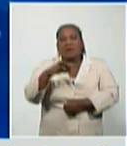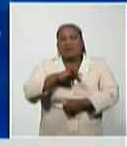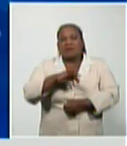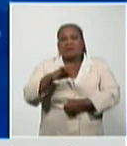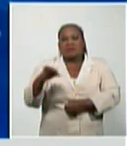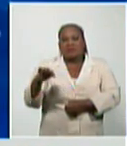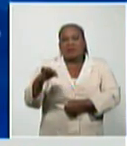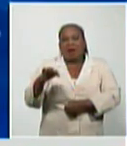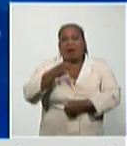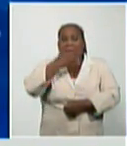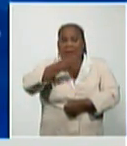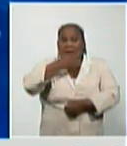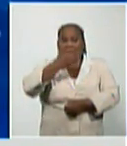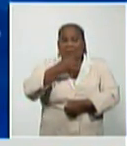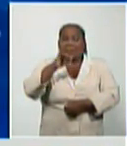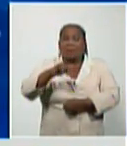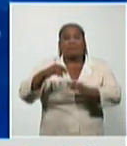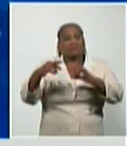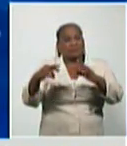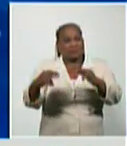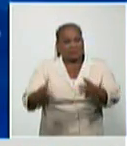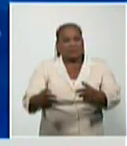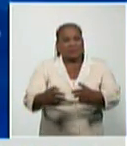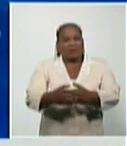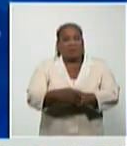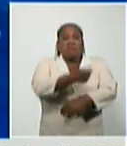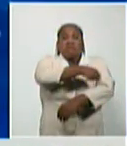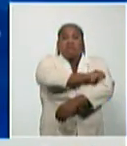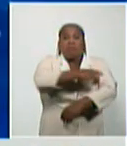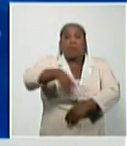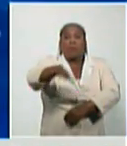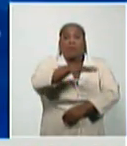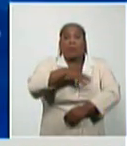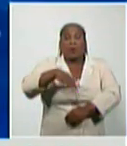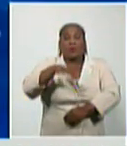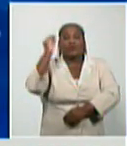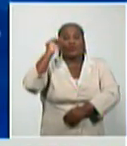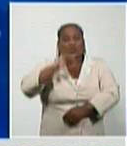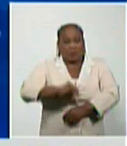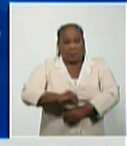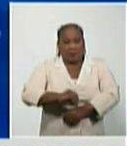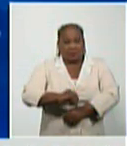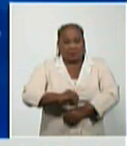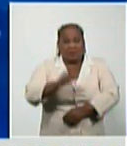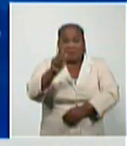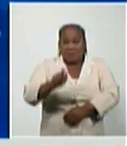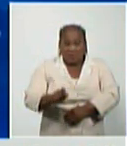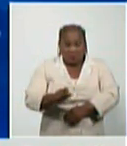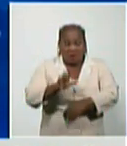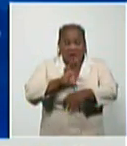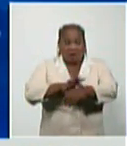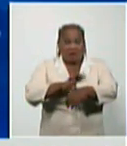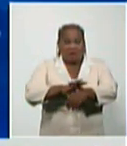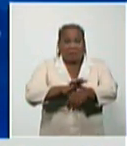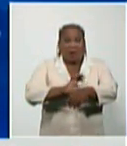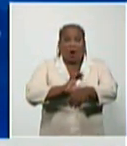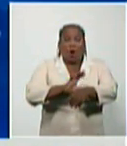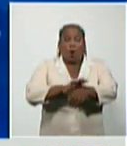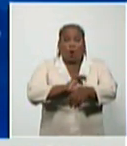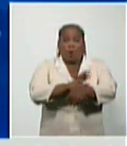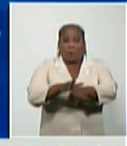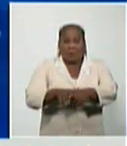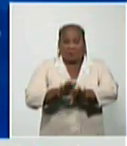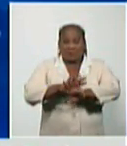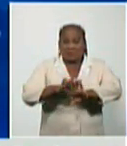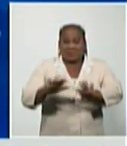reforzar para que la población sepa a lo que se enfrenta en algo que puede